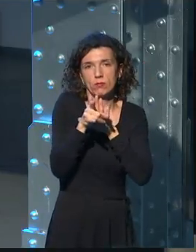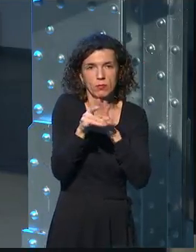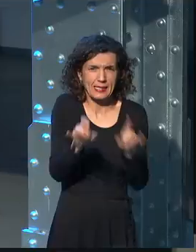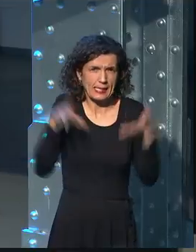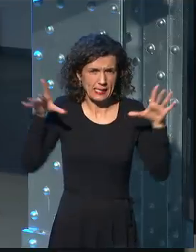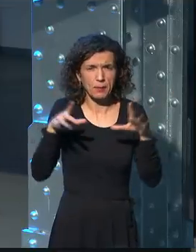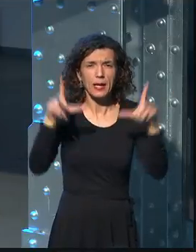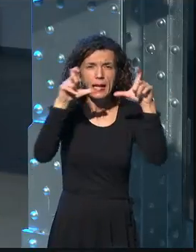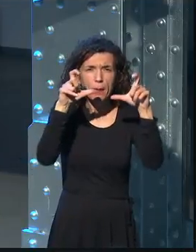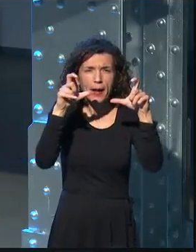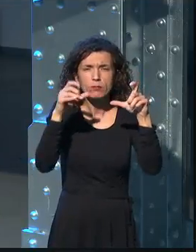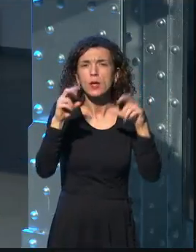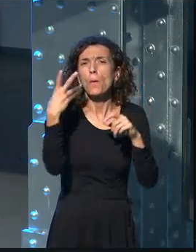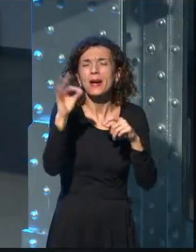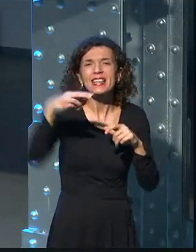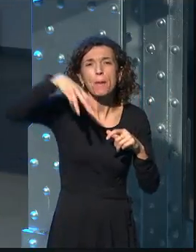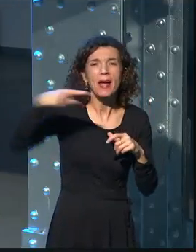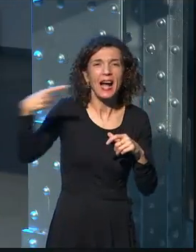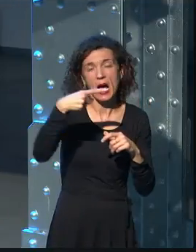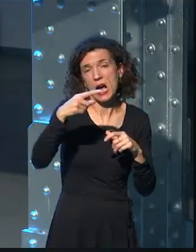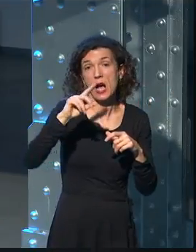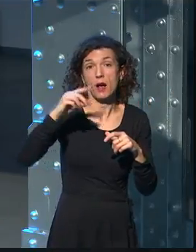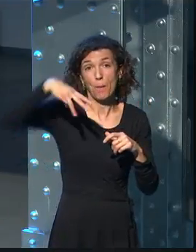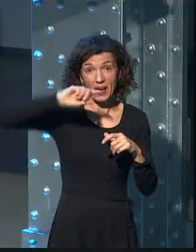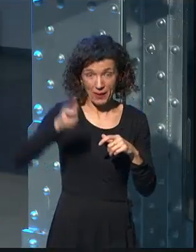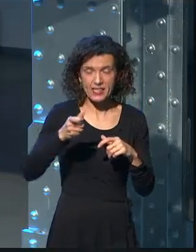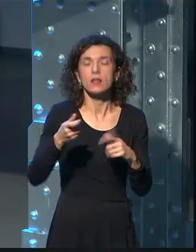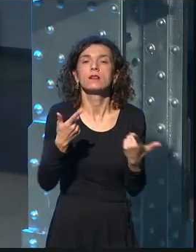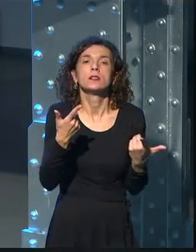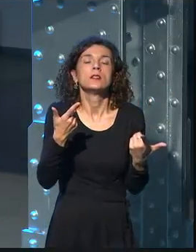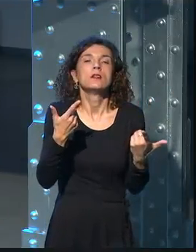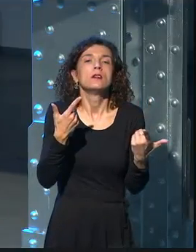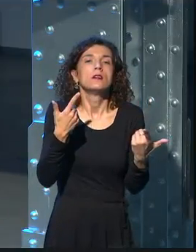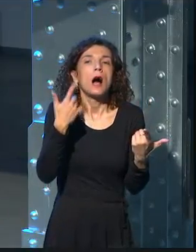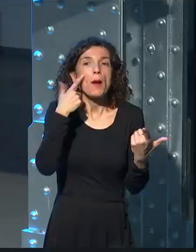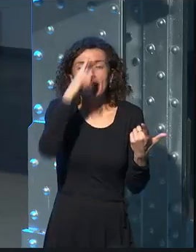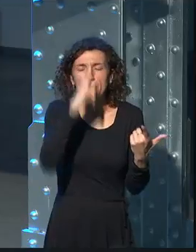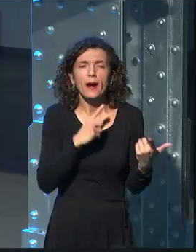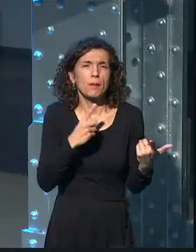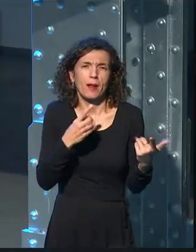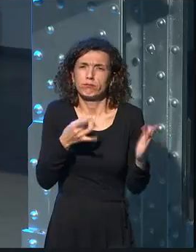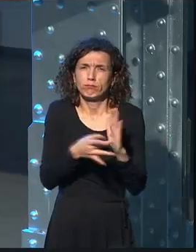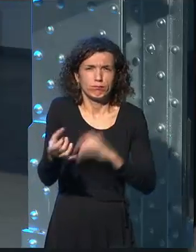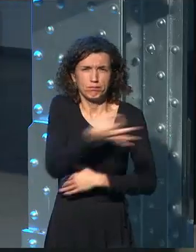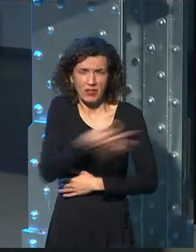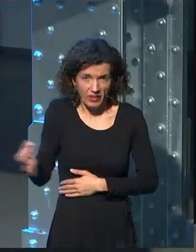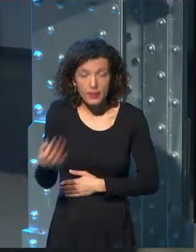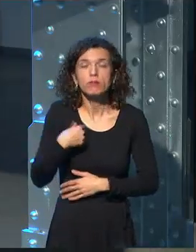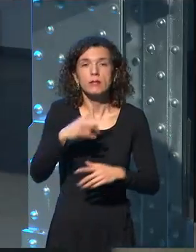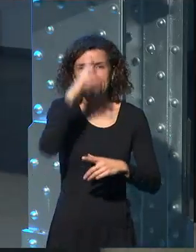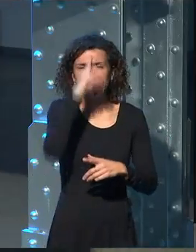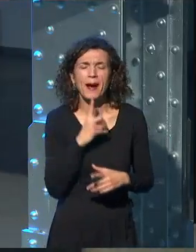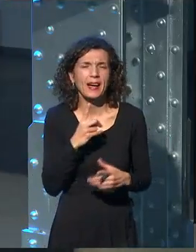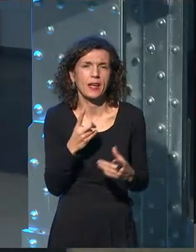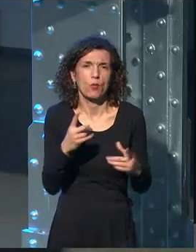posible, buscamos cámaras que tengan más de 20 megapíxeles, si no la imagen no va a ser demasiado buena. Y entonces sacamos imágenes que